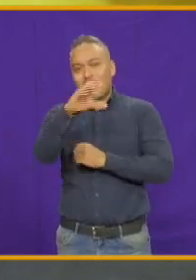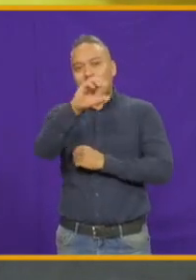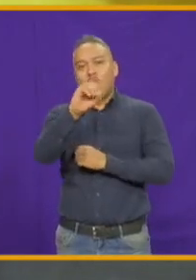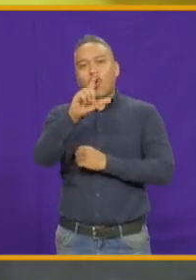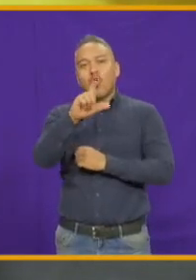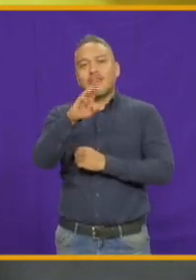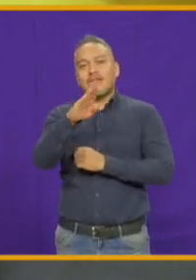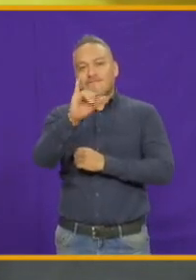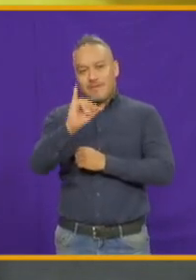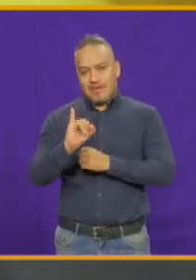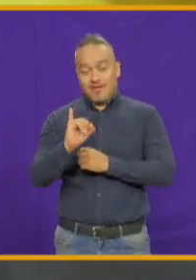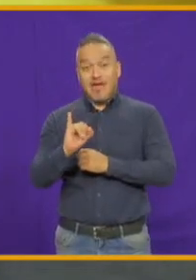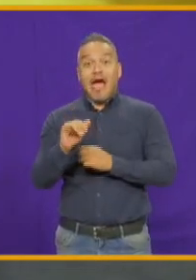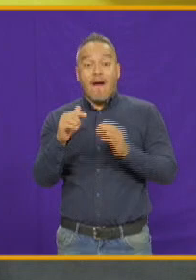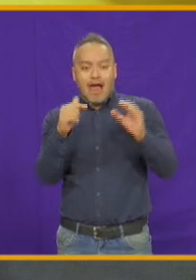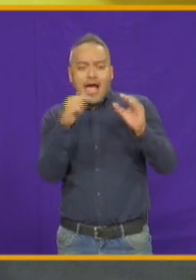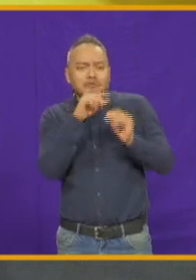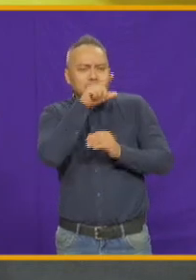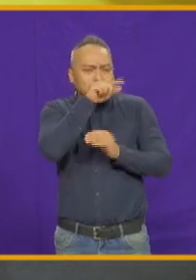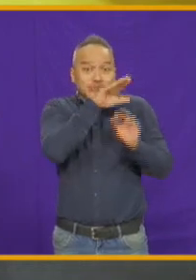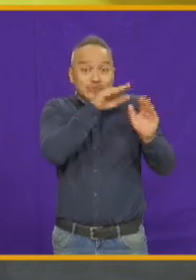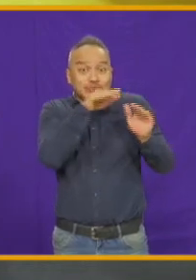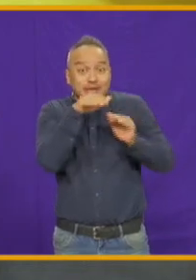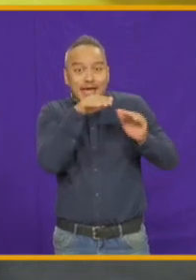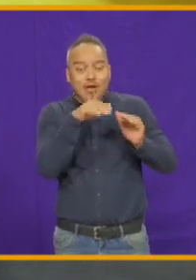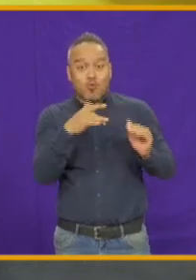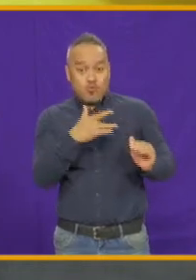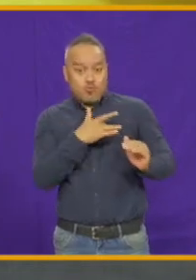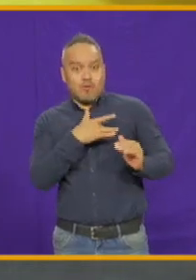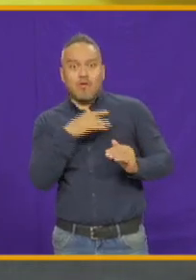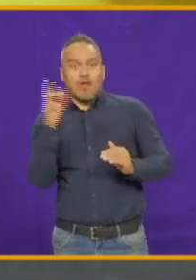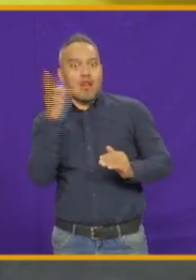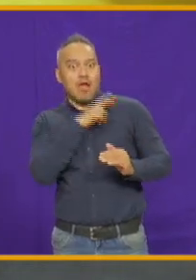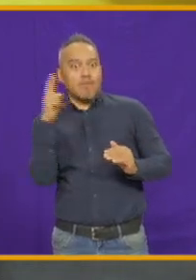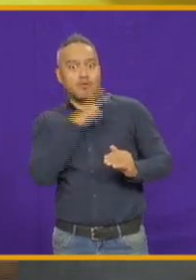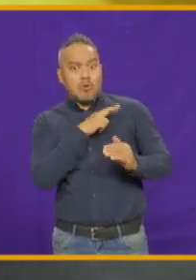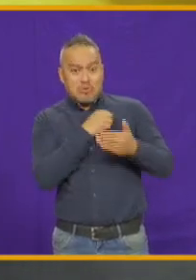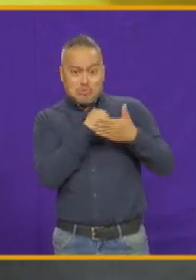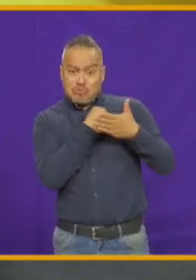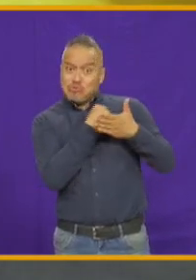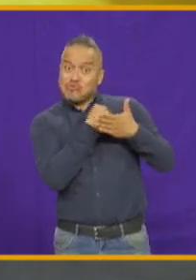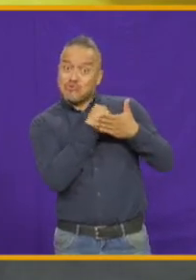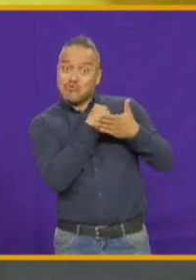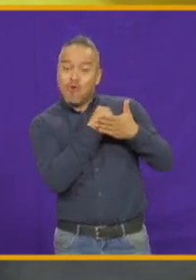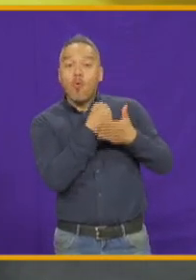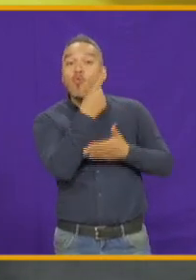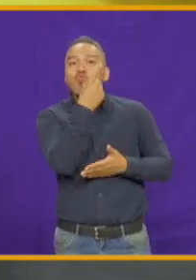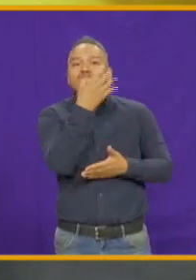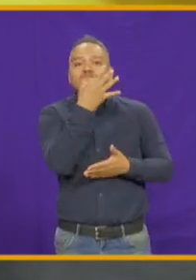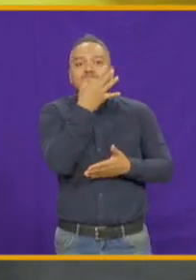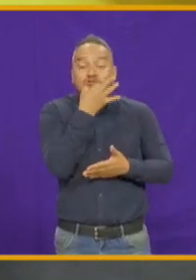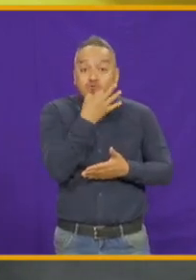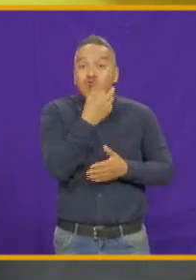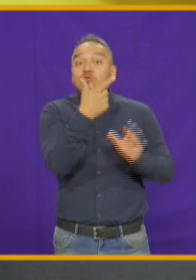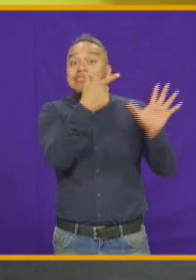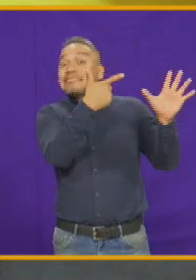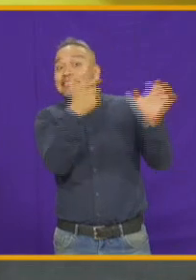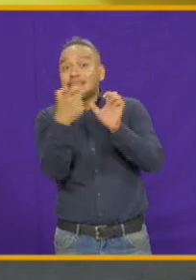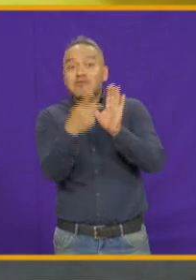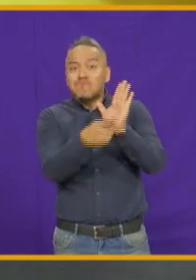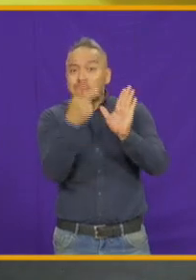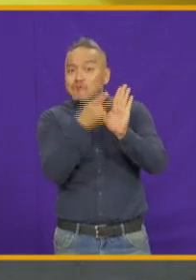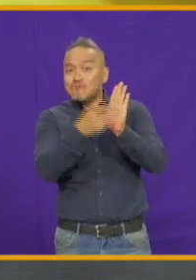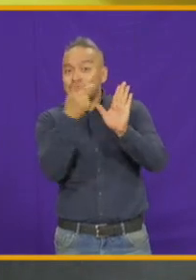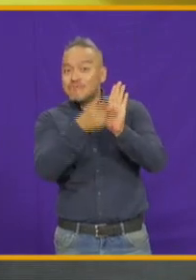si ellos están en reposo la t de 500 a 700 veces por minuto y cuando está activo cuando está volando late